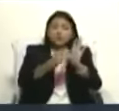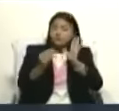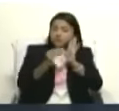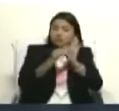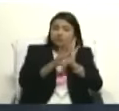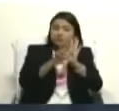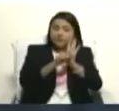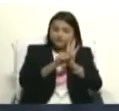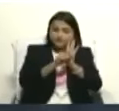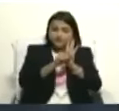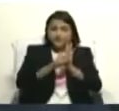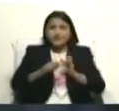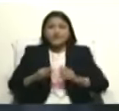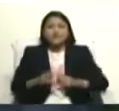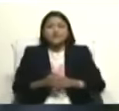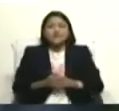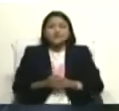constitución.